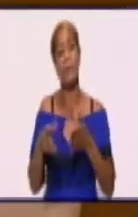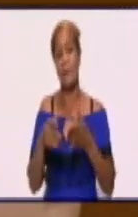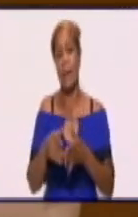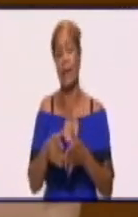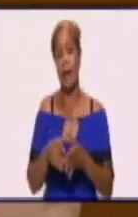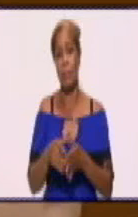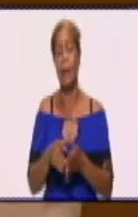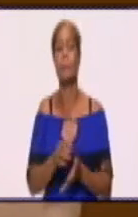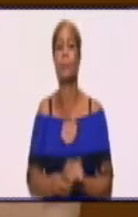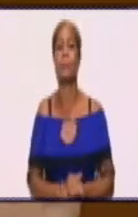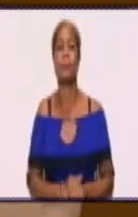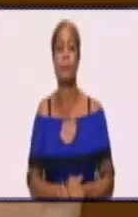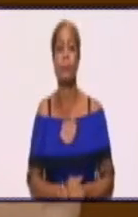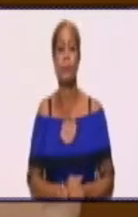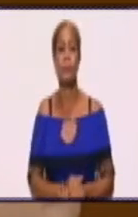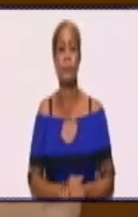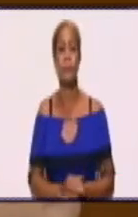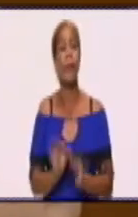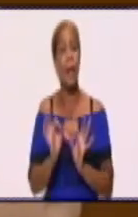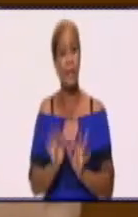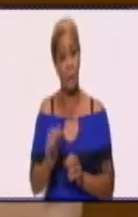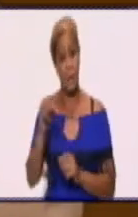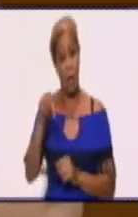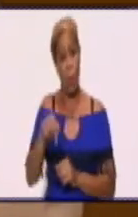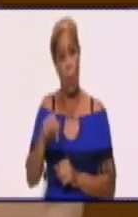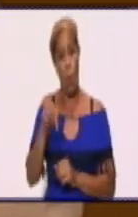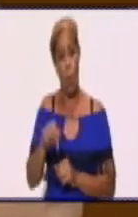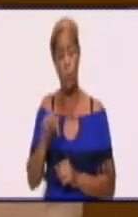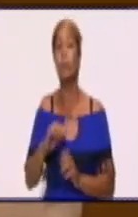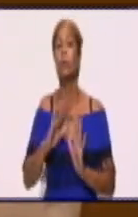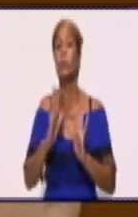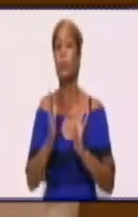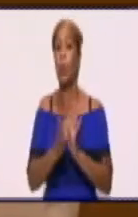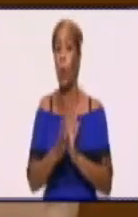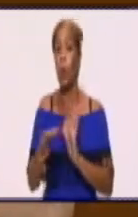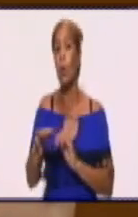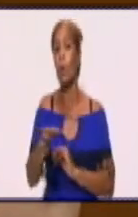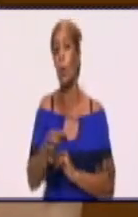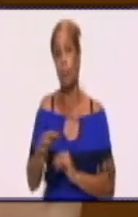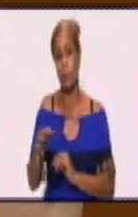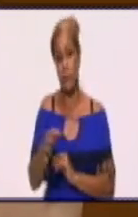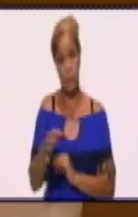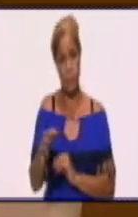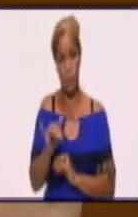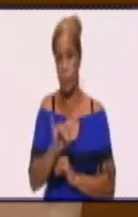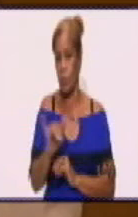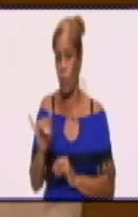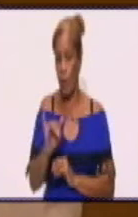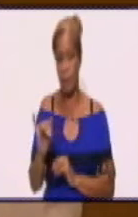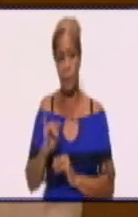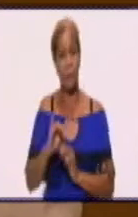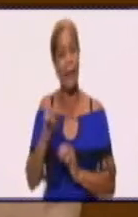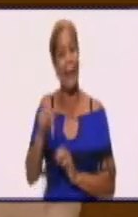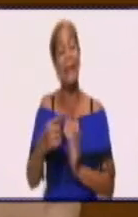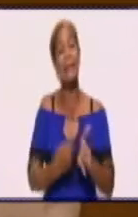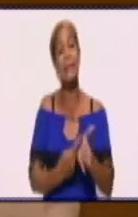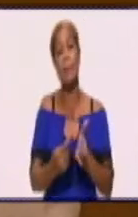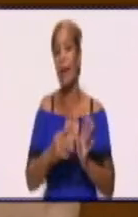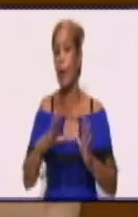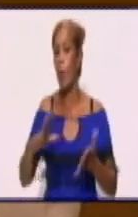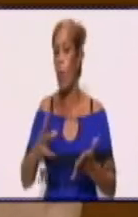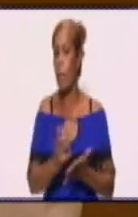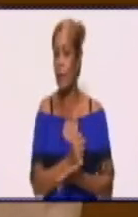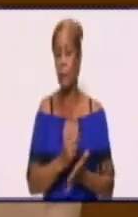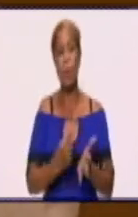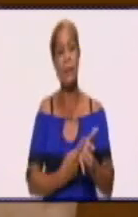enfermedad. Hoy prácticamente en todos los municipios, sí. Porque esta semana todos los municipios han reportado. Un día más que